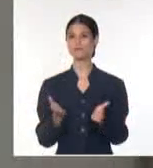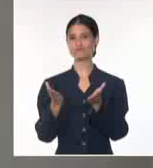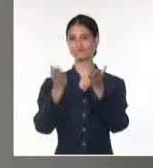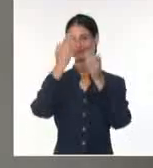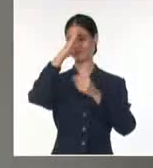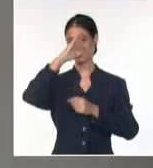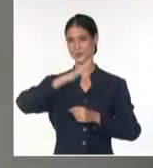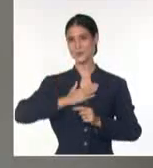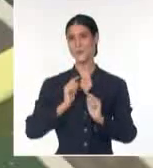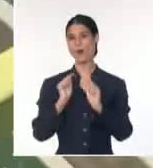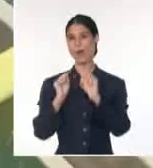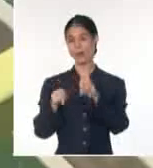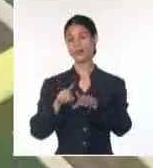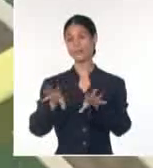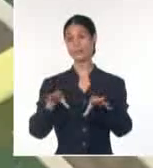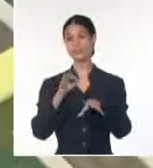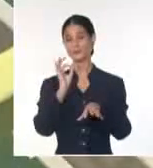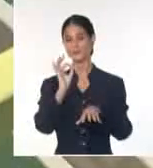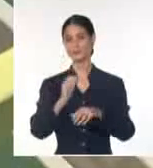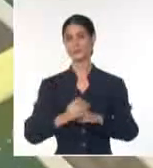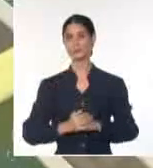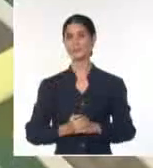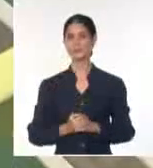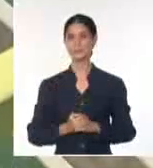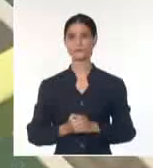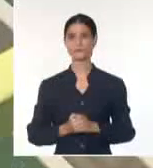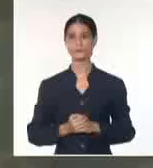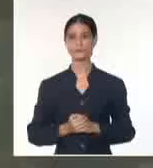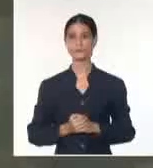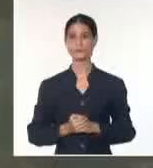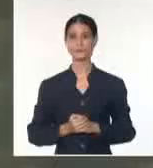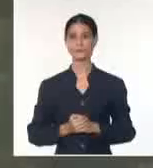el actual escenario. Bernardo Espinosa, Canal Cubano de Noticias.